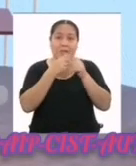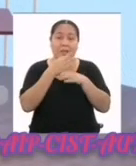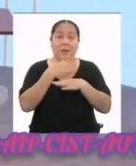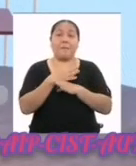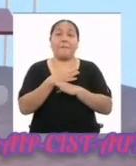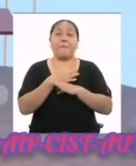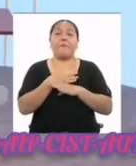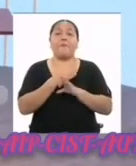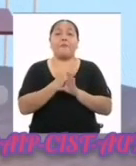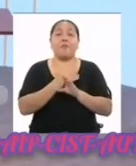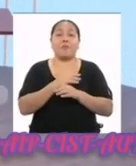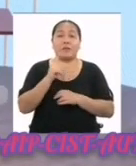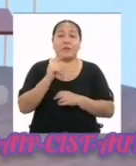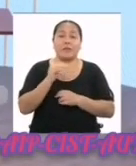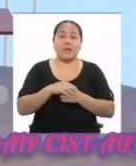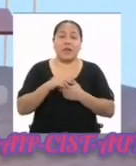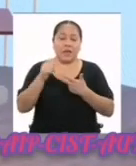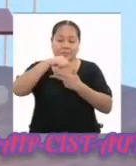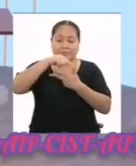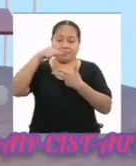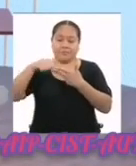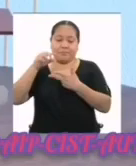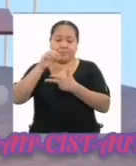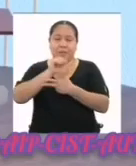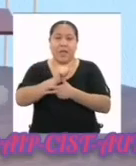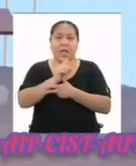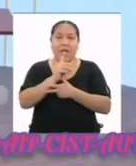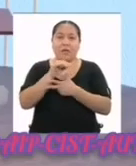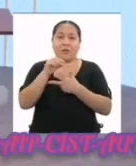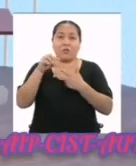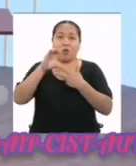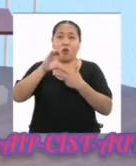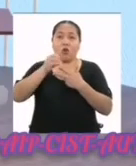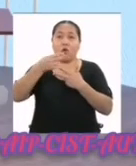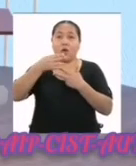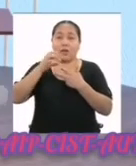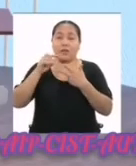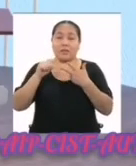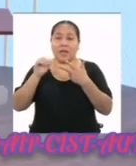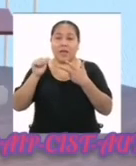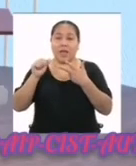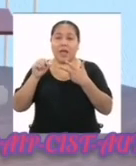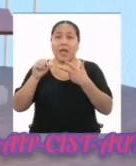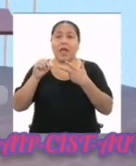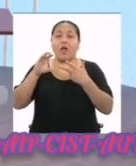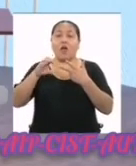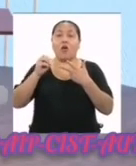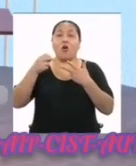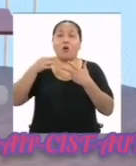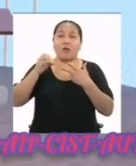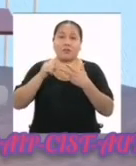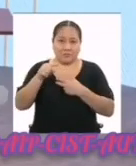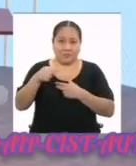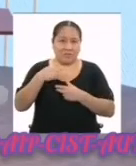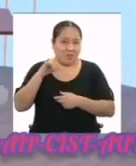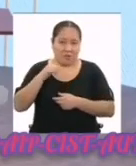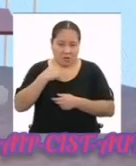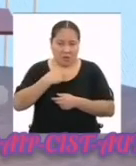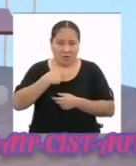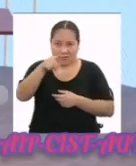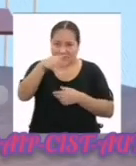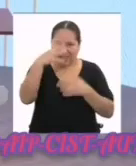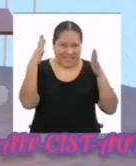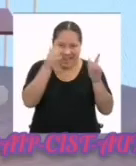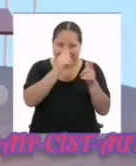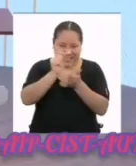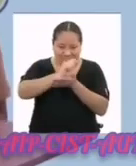tales como la adecuación, coherencia y cohesión. Y así como yo, seguro ustedes también están listas y listos para soltar esas muñecas